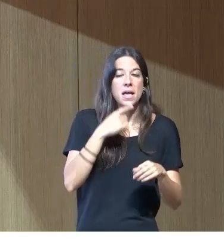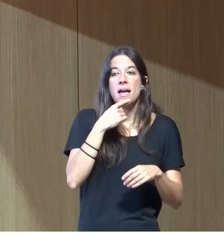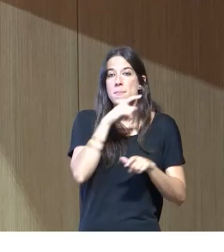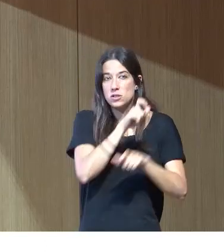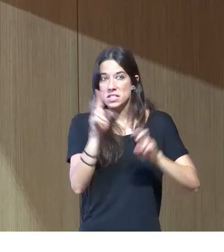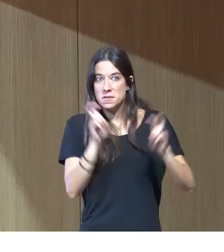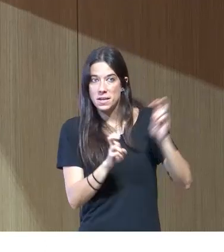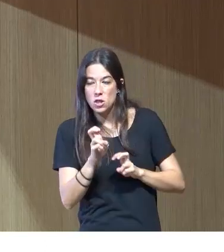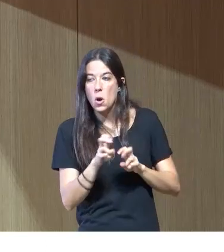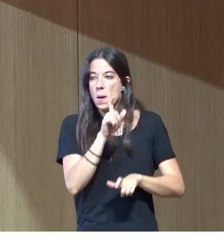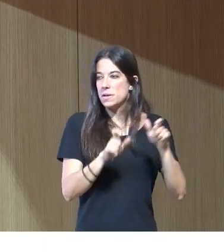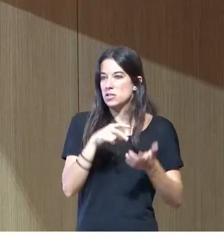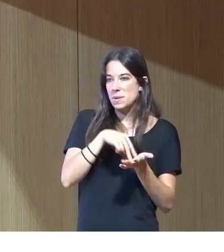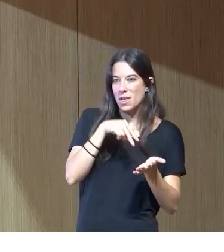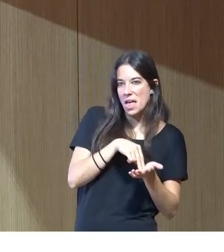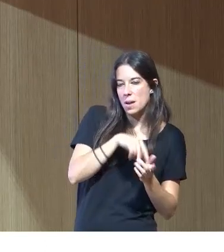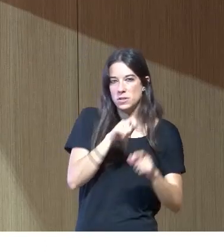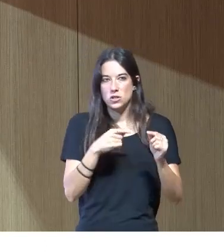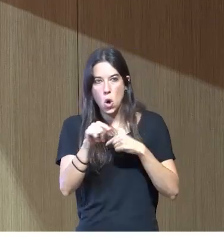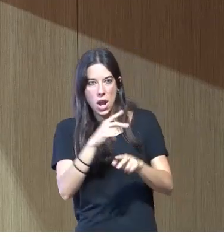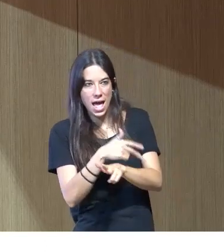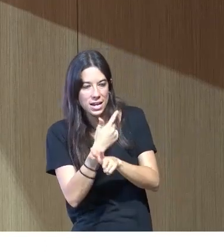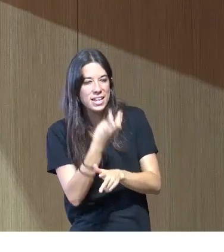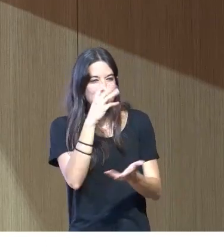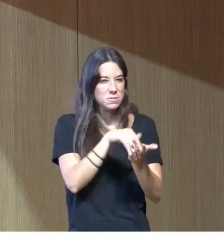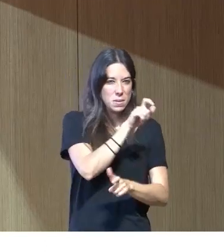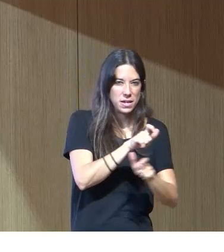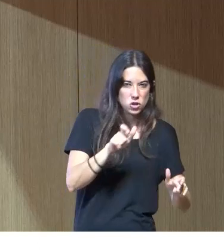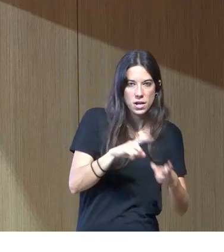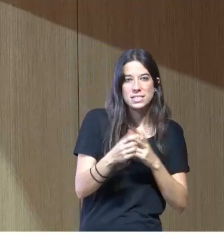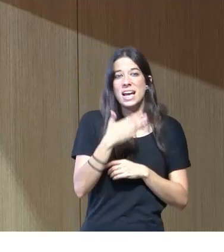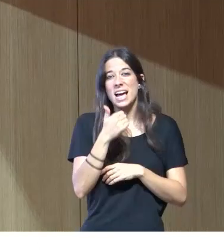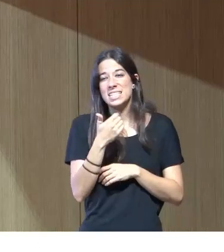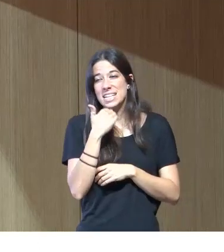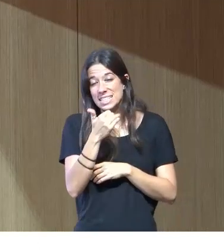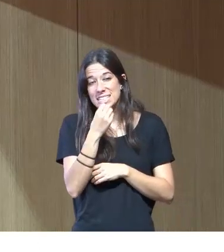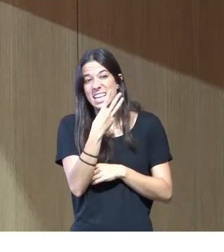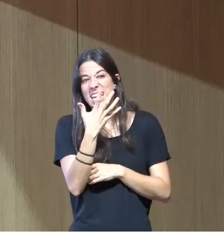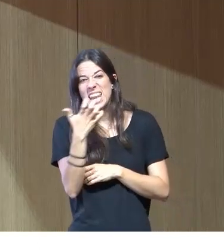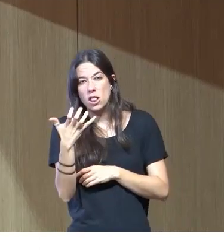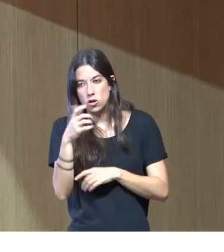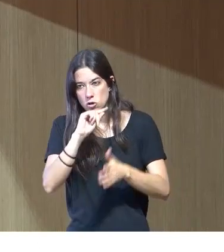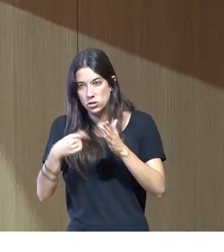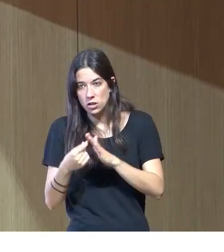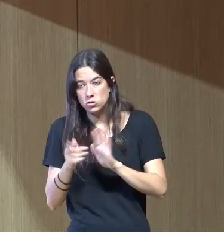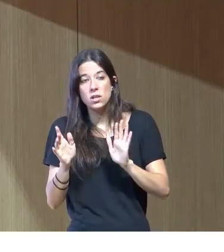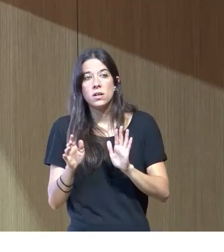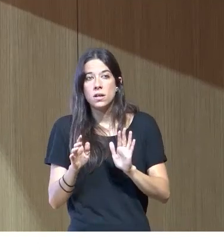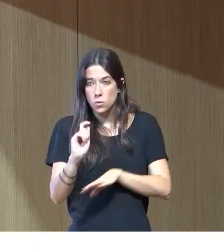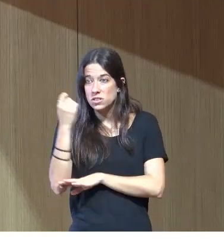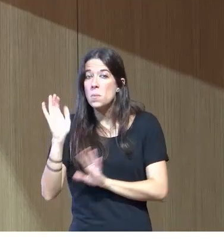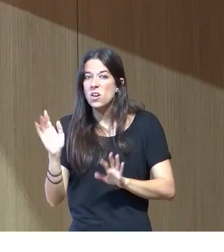presencial y a los que estáis online tres mil personas activadas casi 500 contratos pero aunque hubiese sido una habría sido